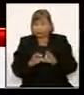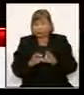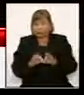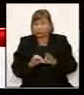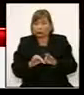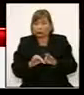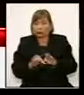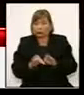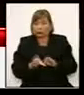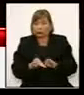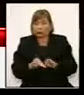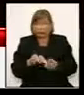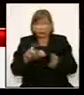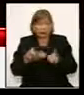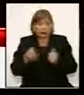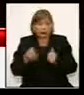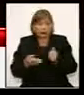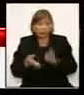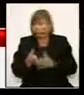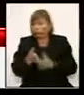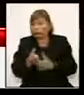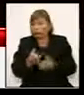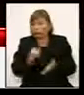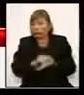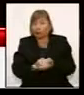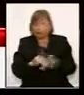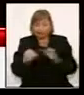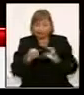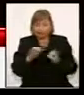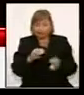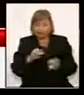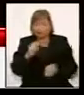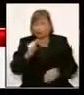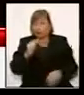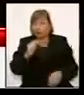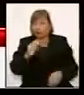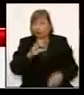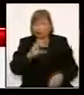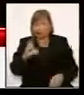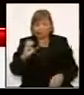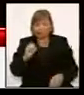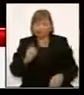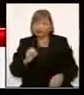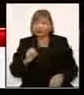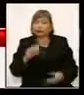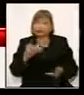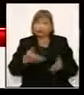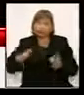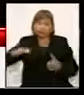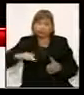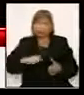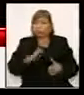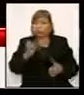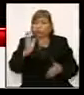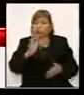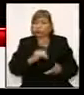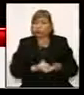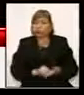también parte del tránsito que saldría, ¿no es cierto?, de Canta Callao, Lima Canta Callao, de esa carretera Lima Canta Callao,